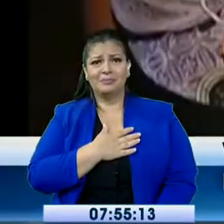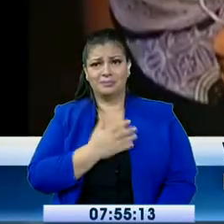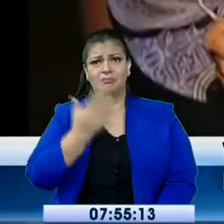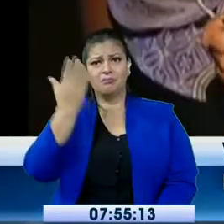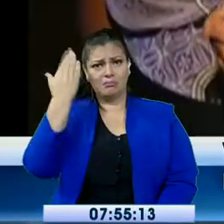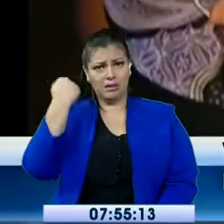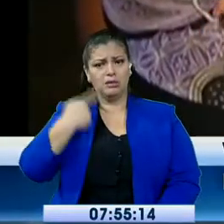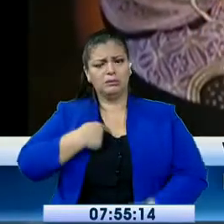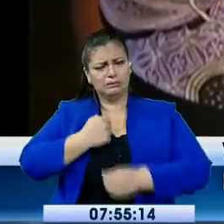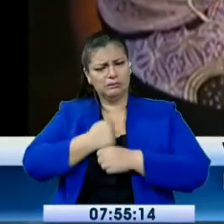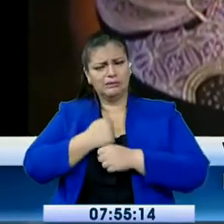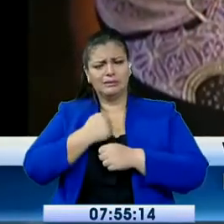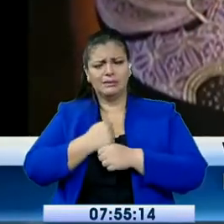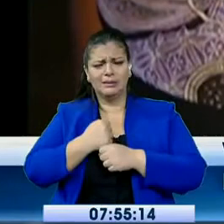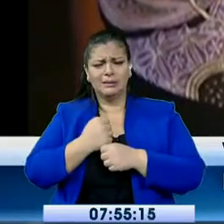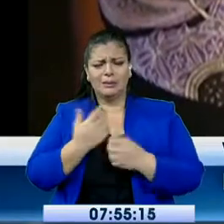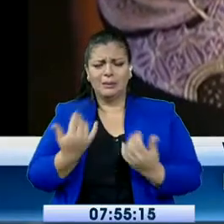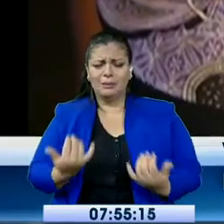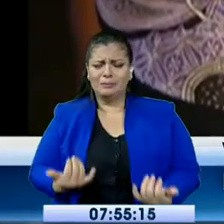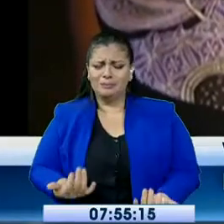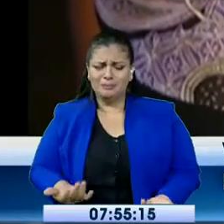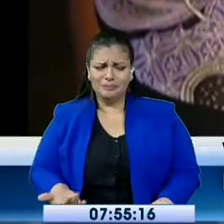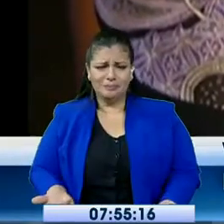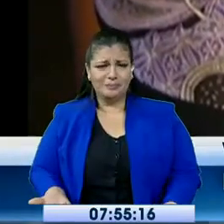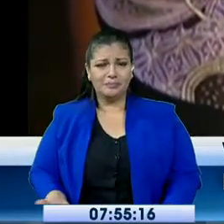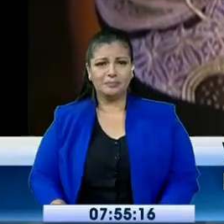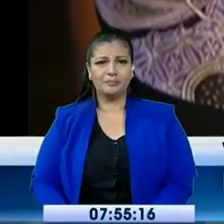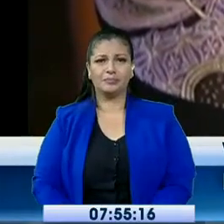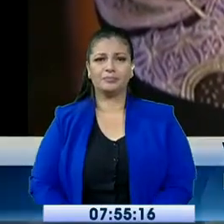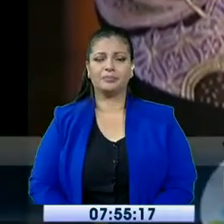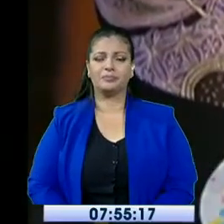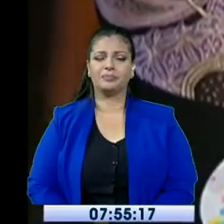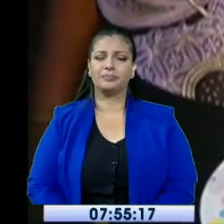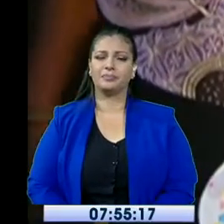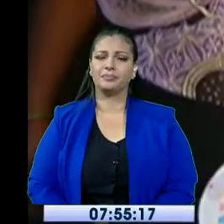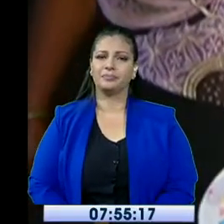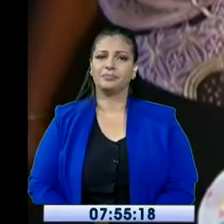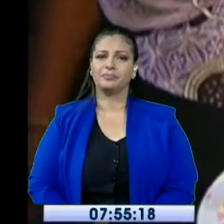En Monte Sinaí, con cámara de Hilario Vera, informó Jorge Escobar.